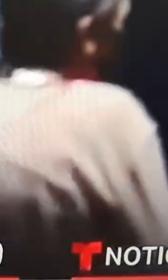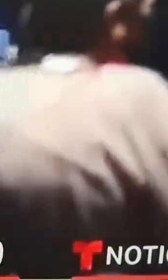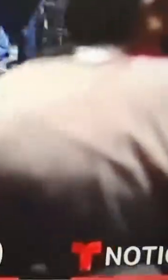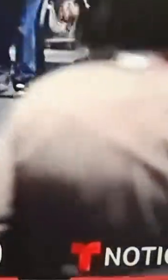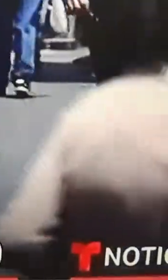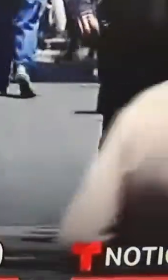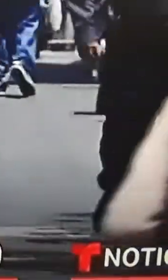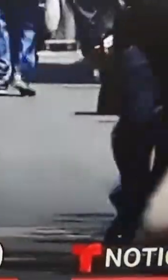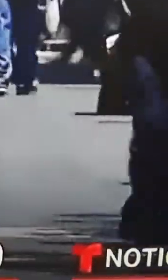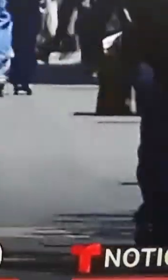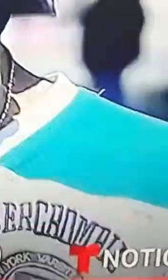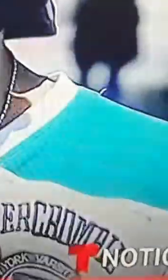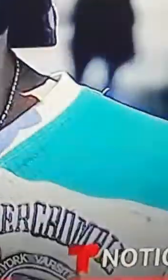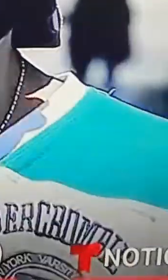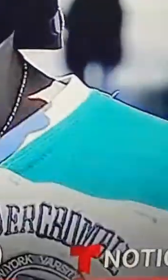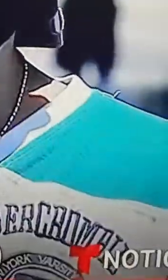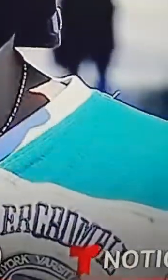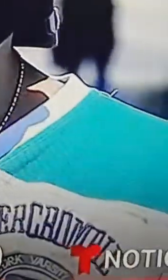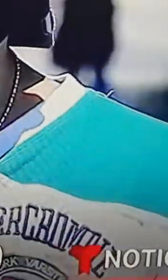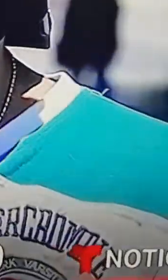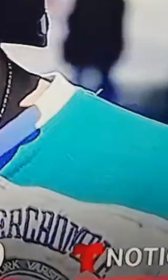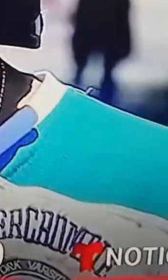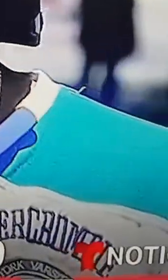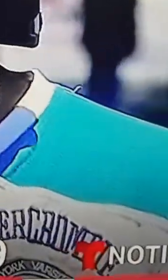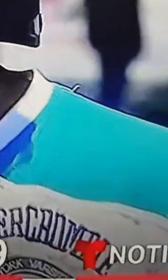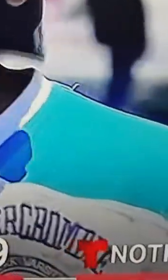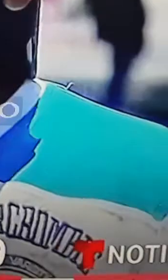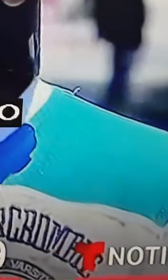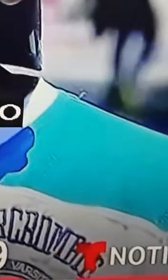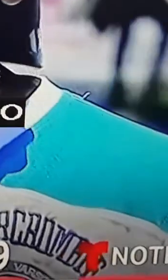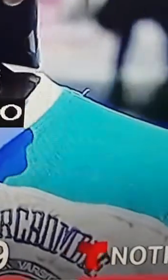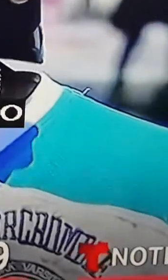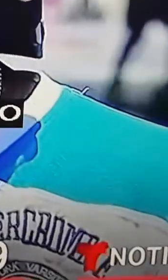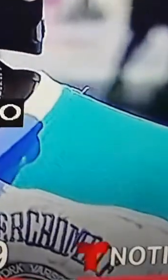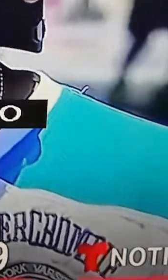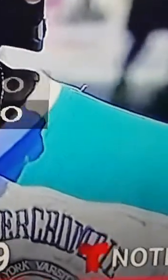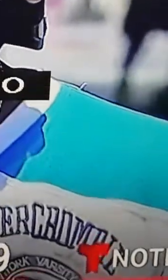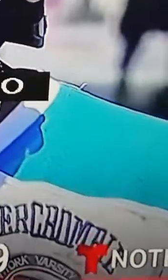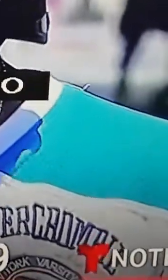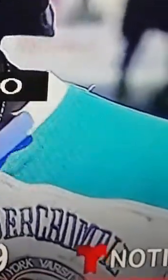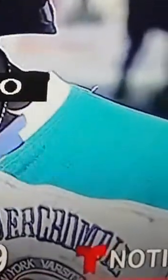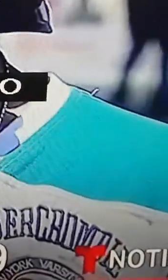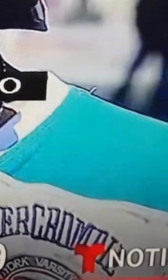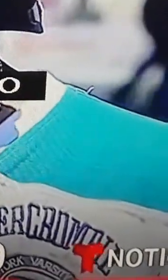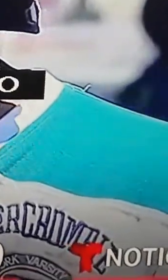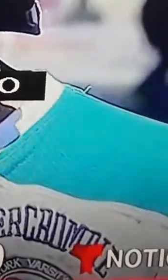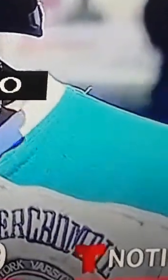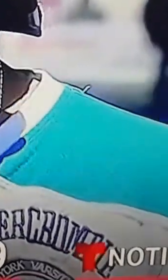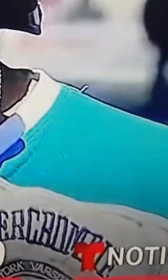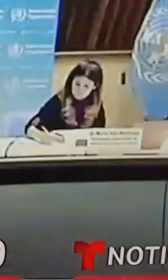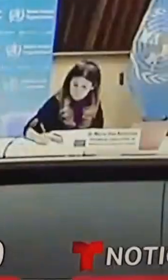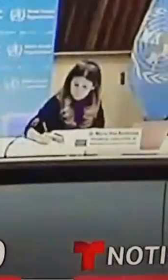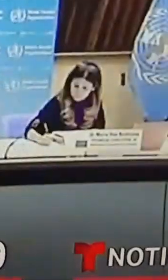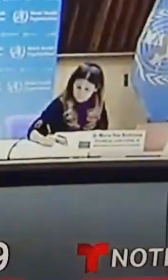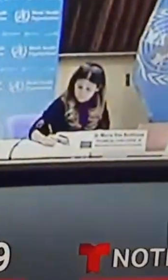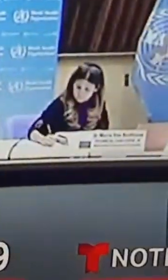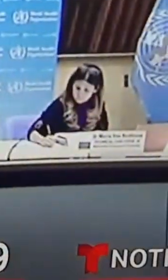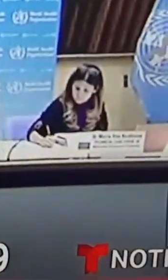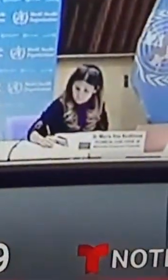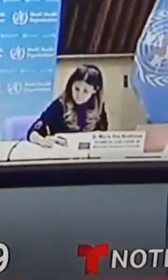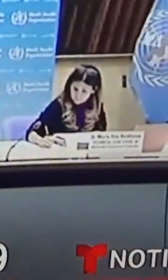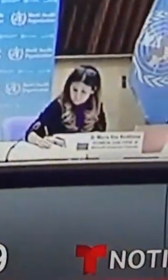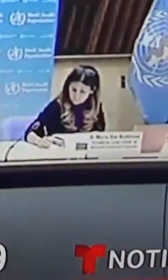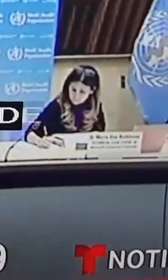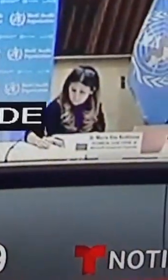las consecuencias. A veces nosotros como pueblo o la ciudadanía nos confunden y nosotros también no nos podemos quedar en casa. Por eso,